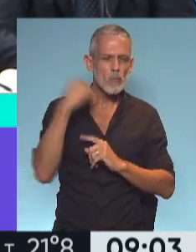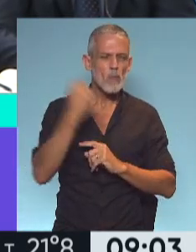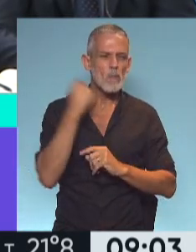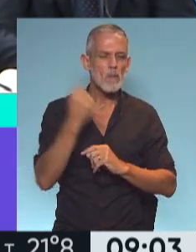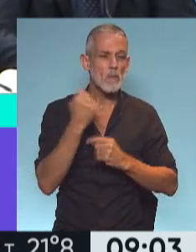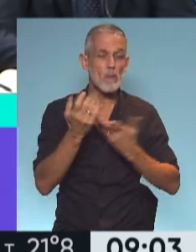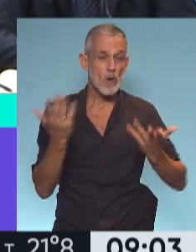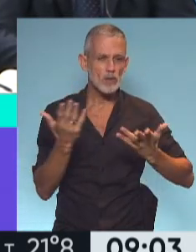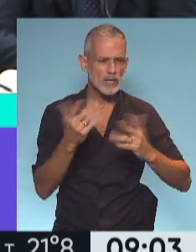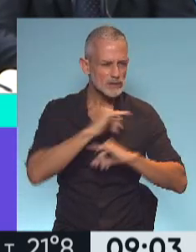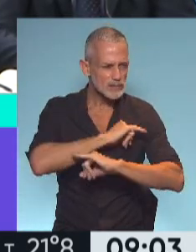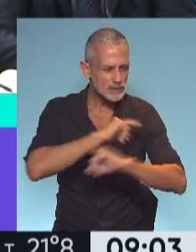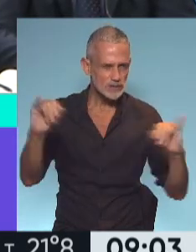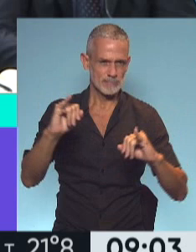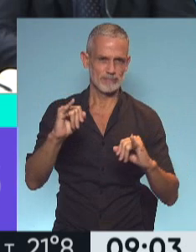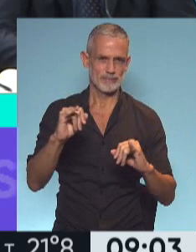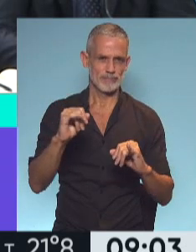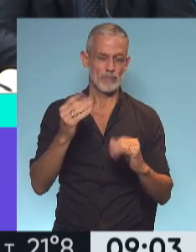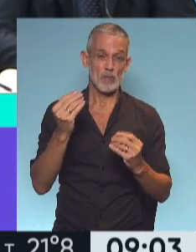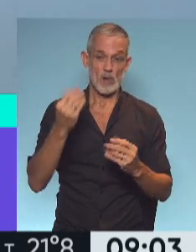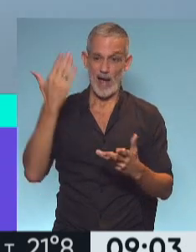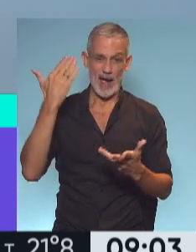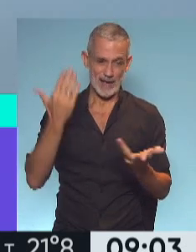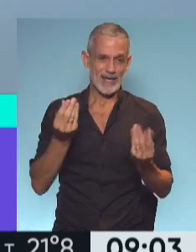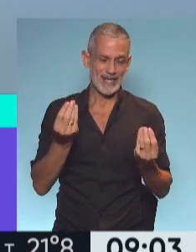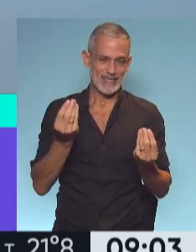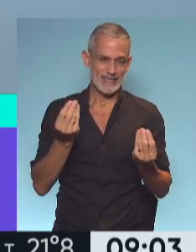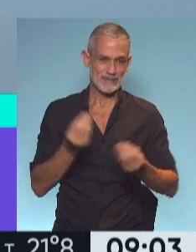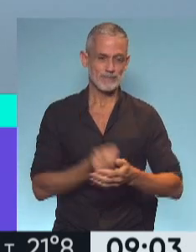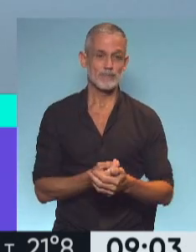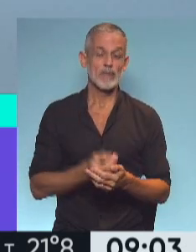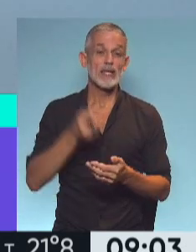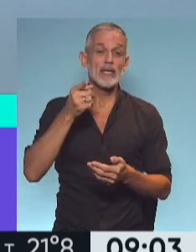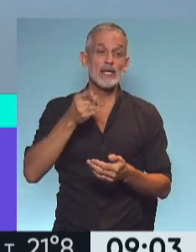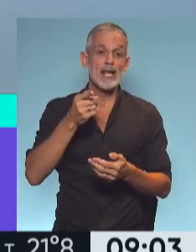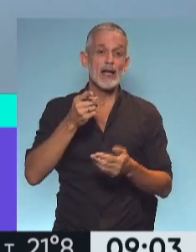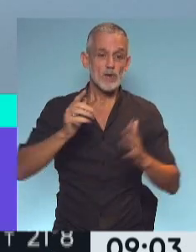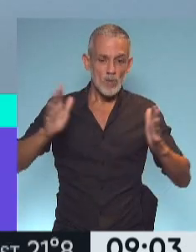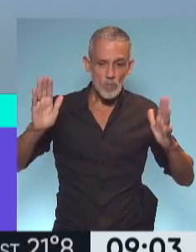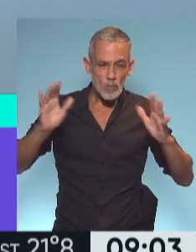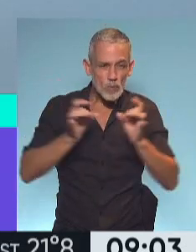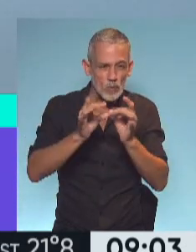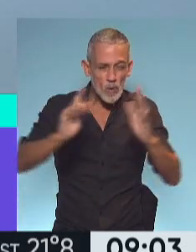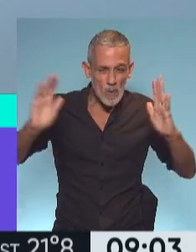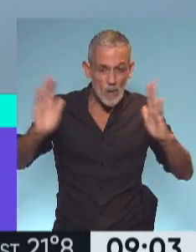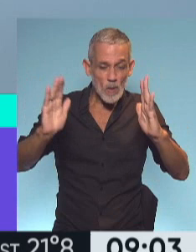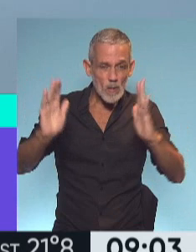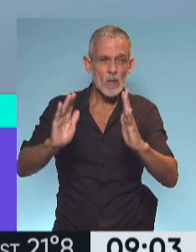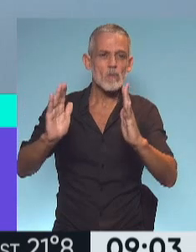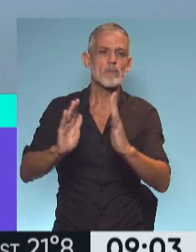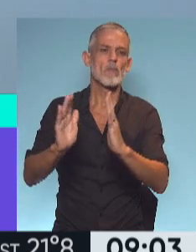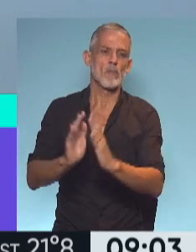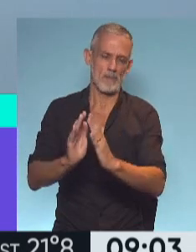importante recordar este mensaje porque hace a que la disminución o la transmisión del virus se